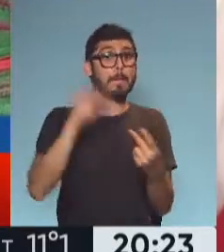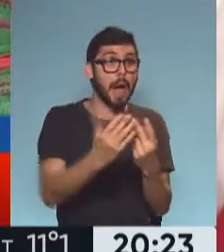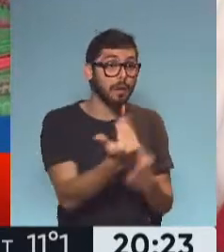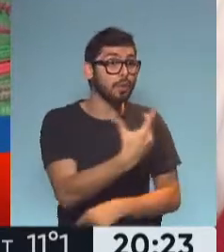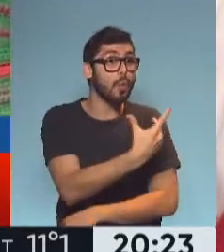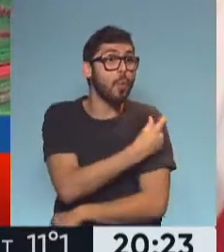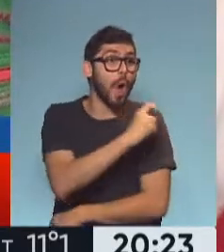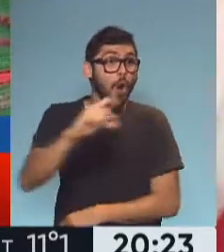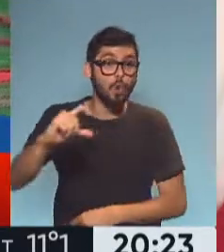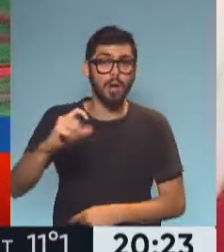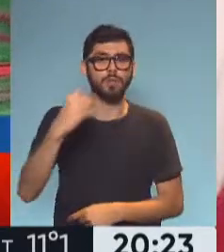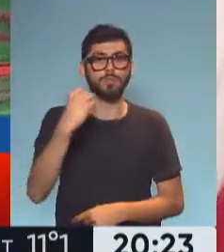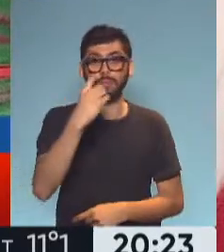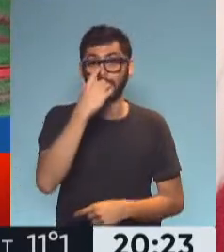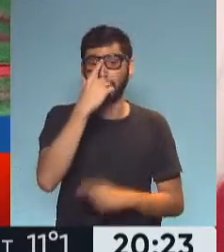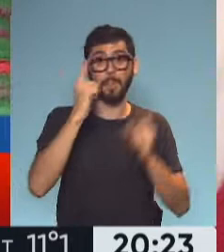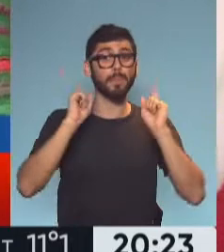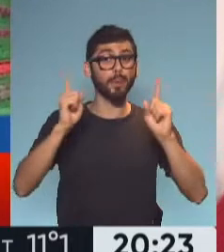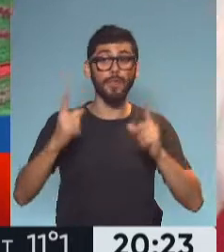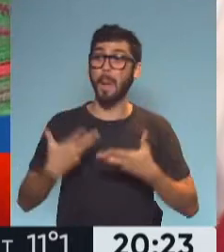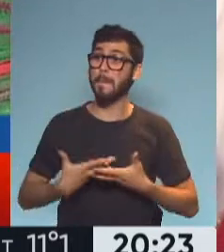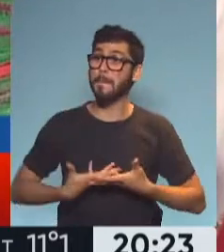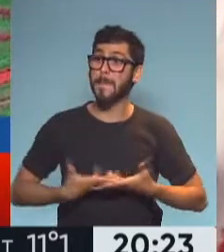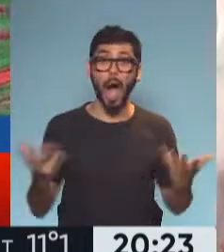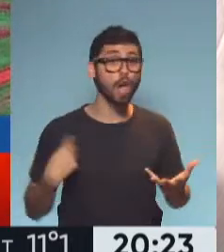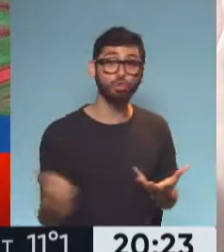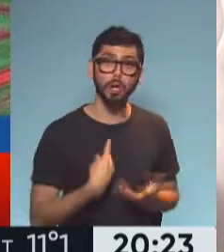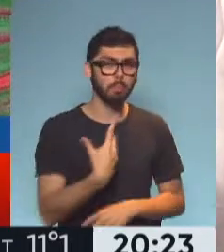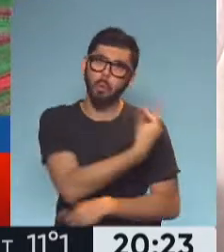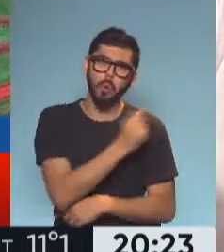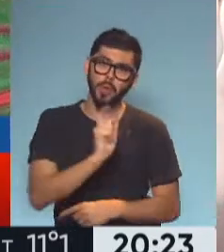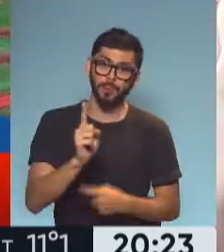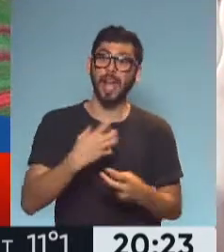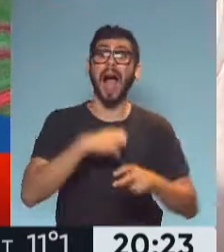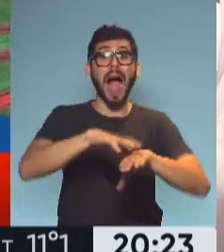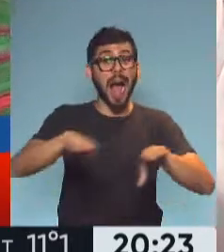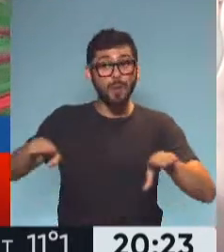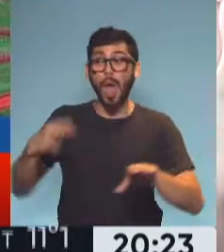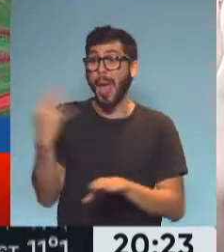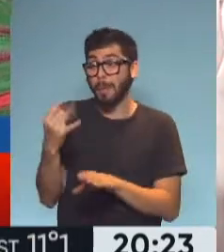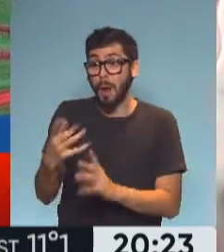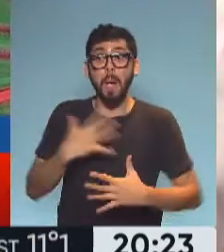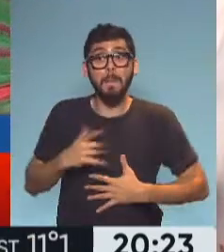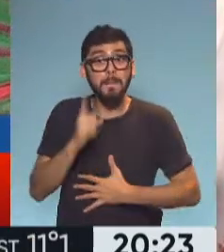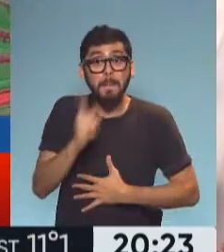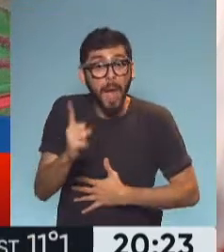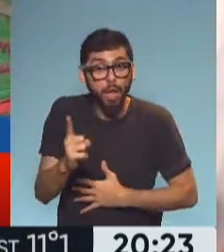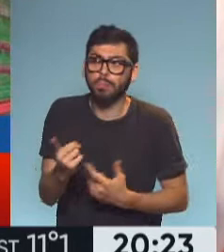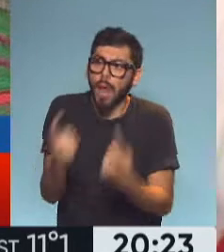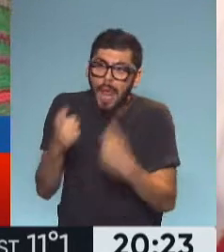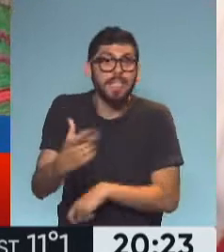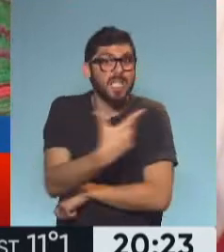vacunas, donde la mayoría de los docentes no estamos vacunados, muchos de nuestros alumnos de especial son de riesgo también y